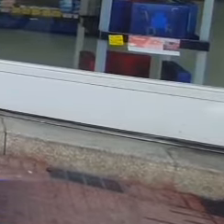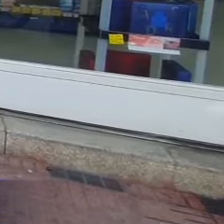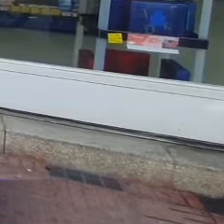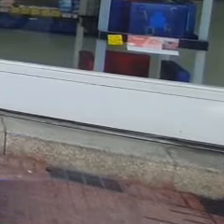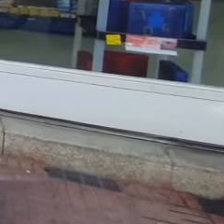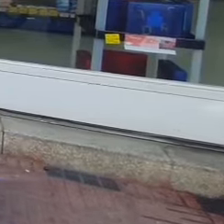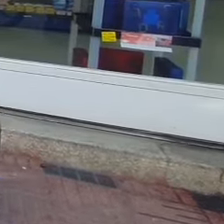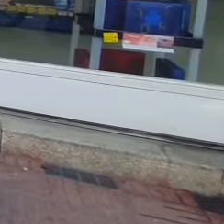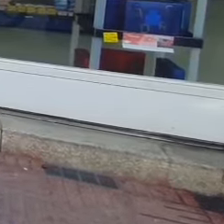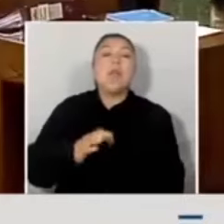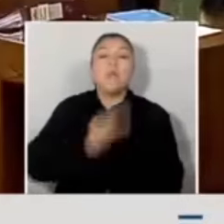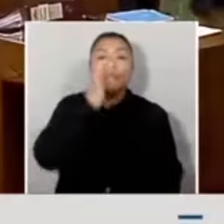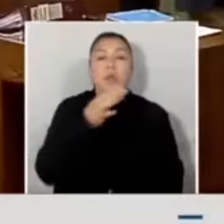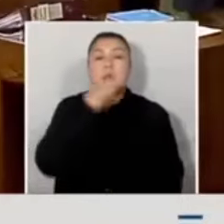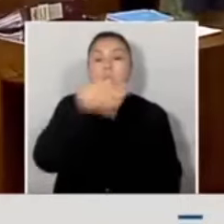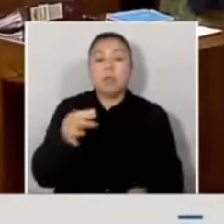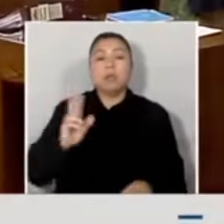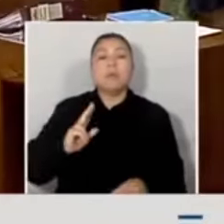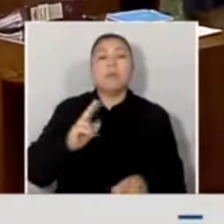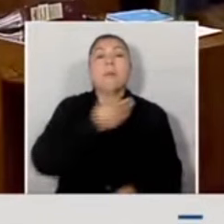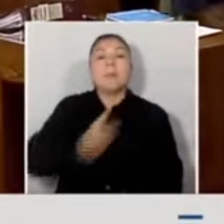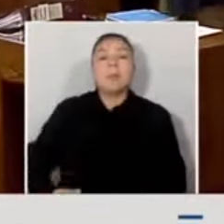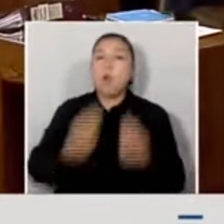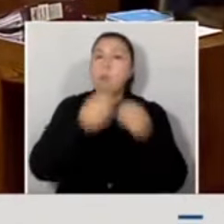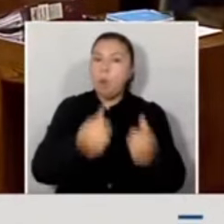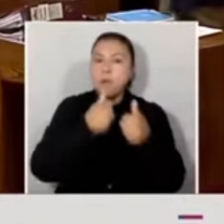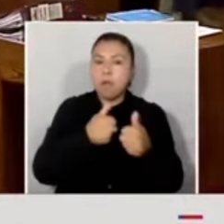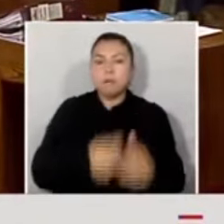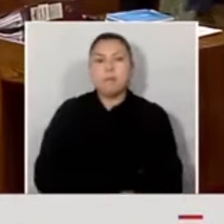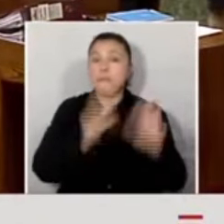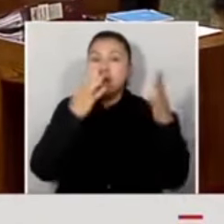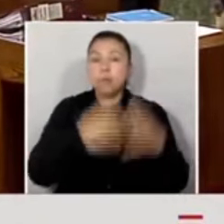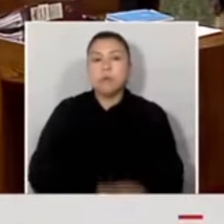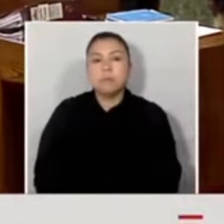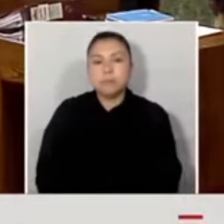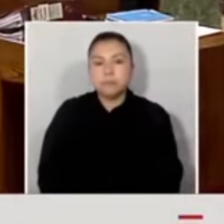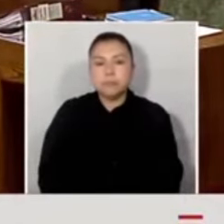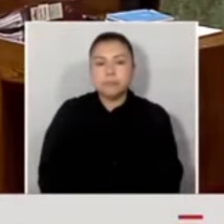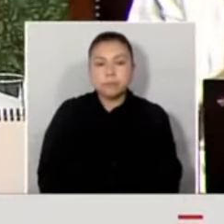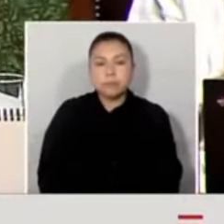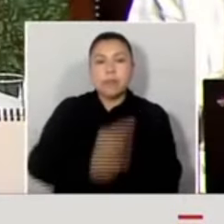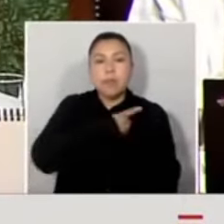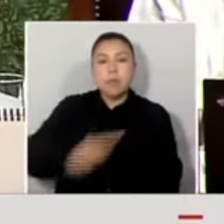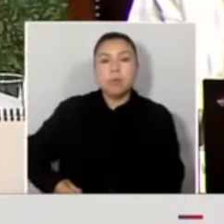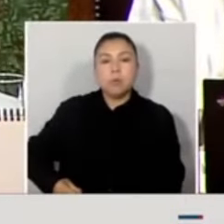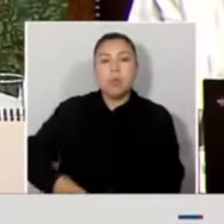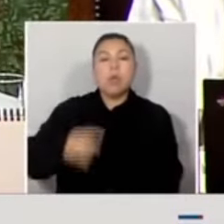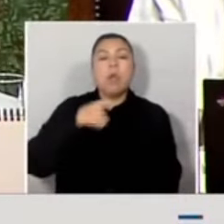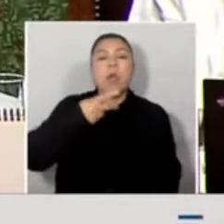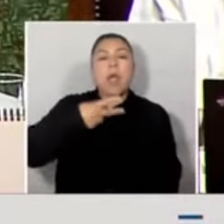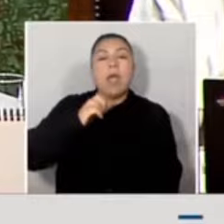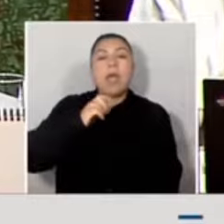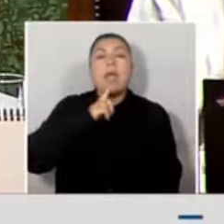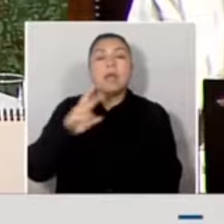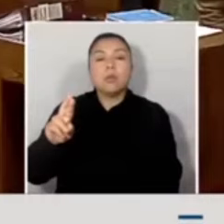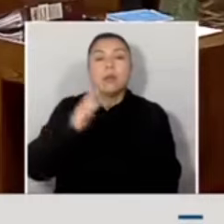que tengan mejores pensiones en la cámara de diputados el proyecto de reforma a las pensiones del gobierno tuvo un avance clave